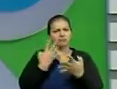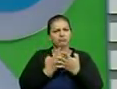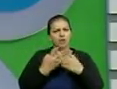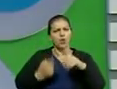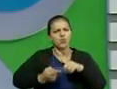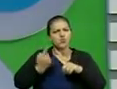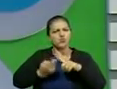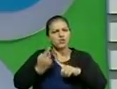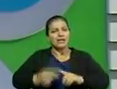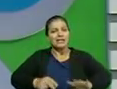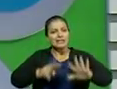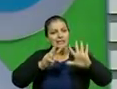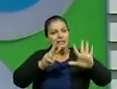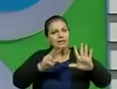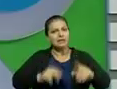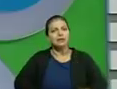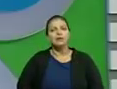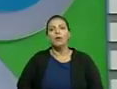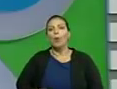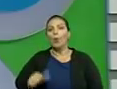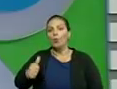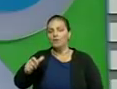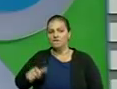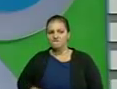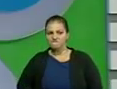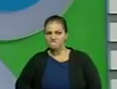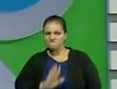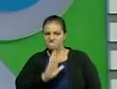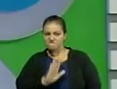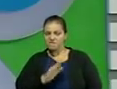los primeros indicios, se trataría de un ajuste de cuentas.